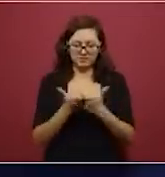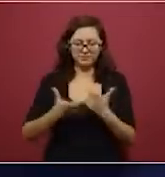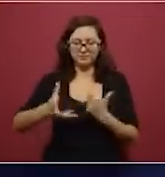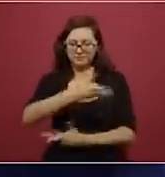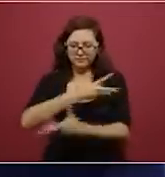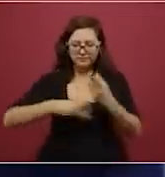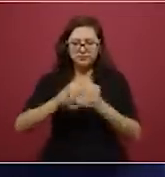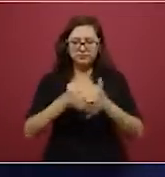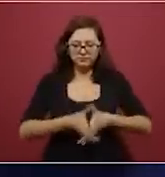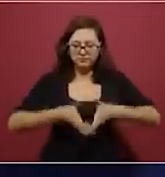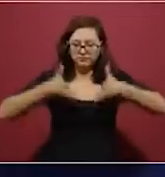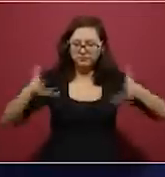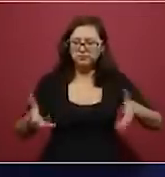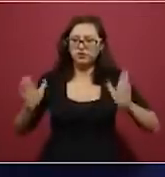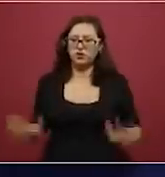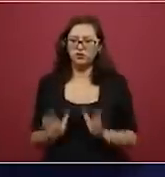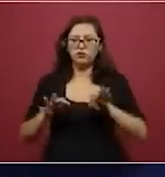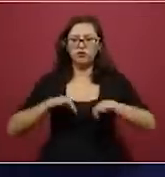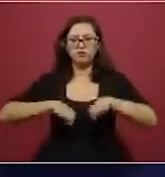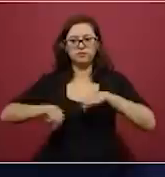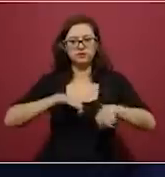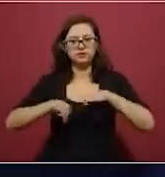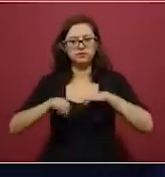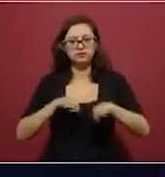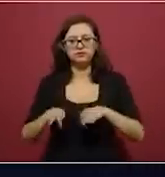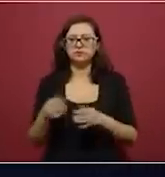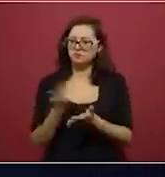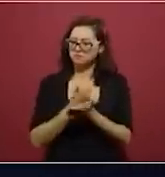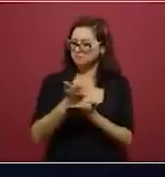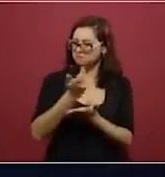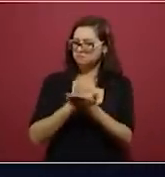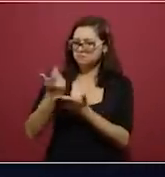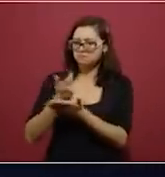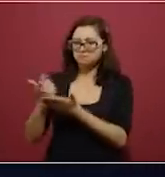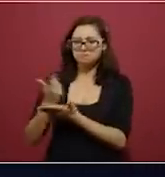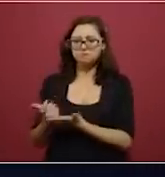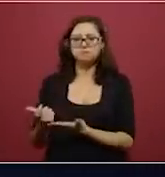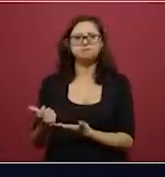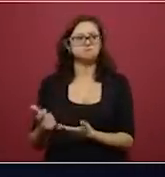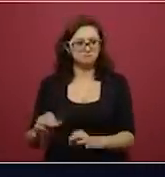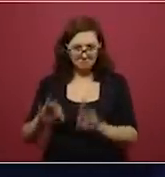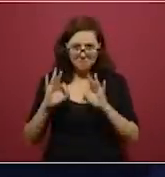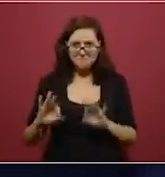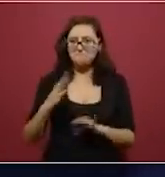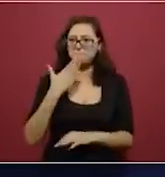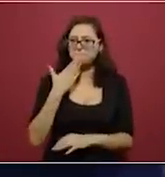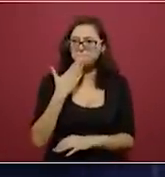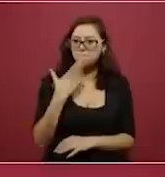es el empleo son los salarios bien pagados